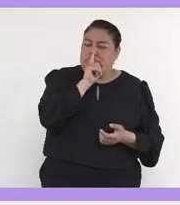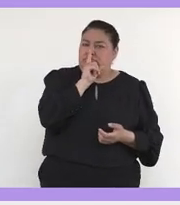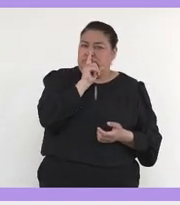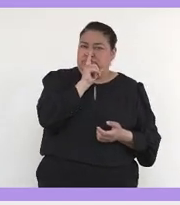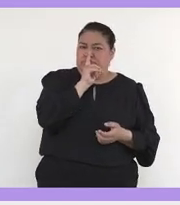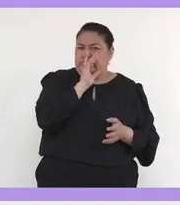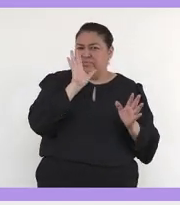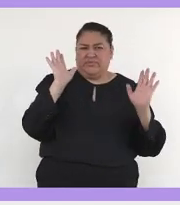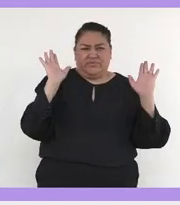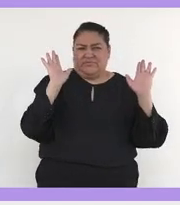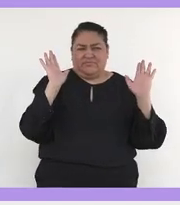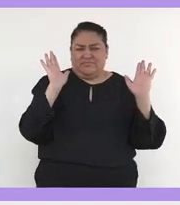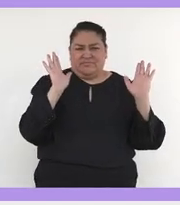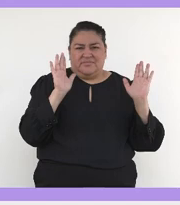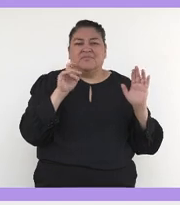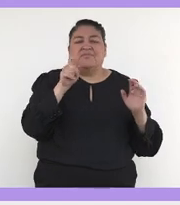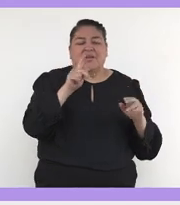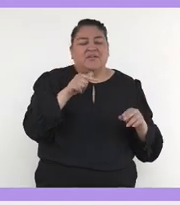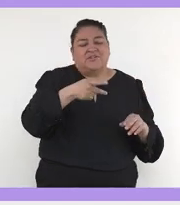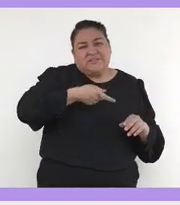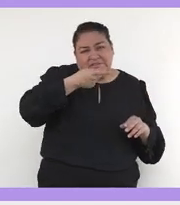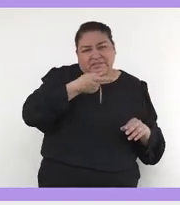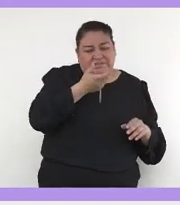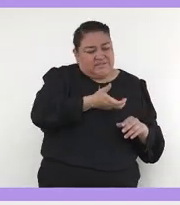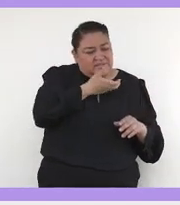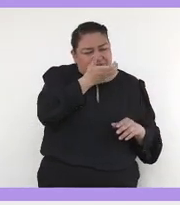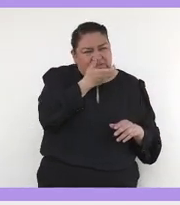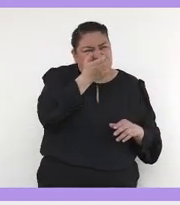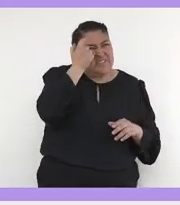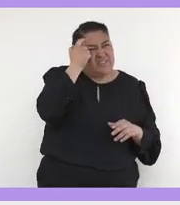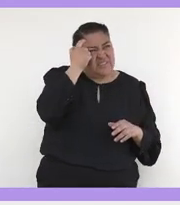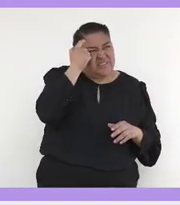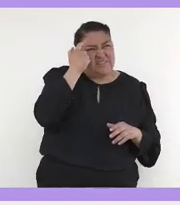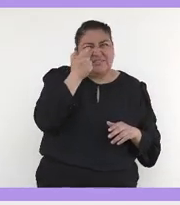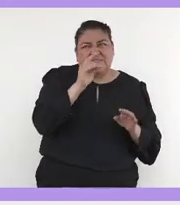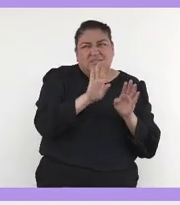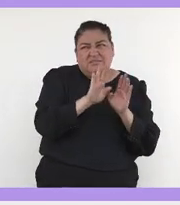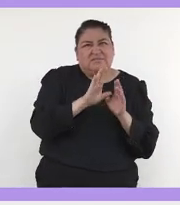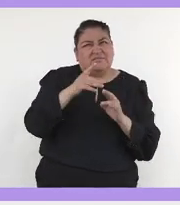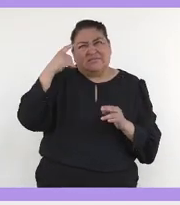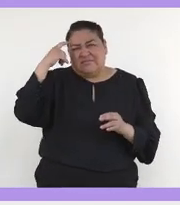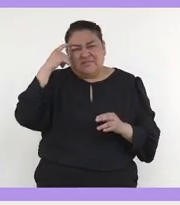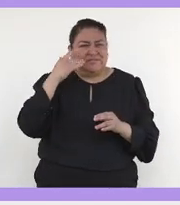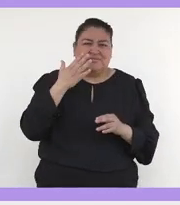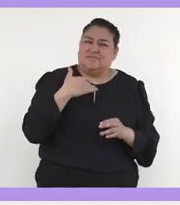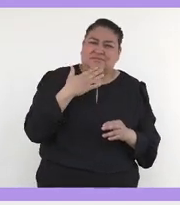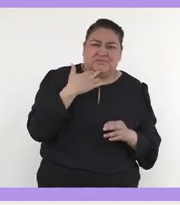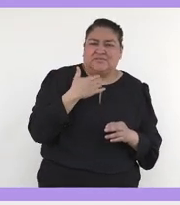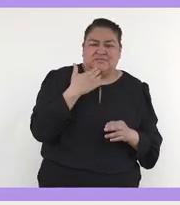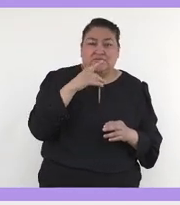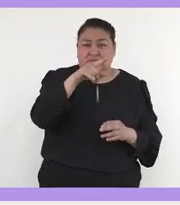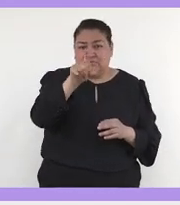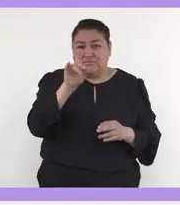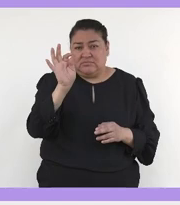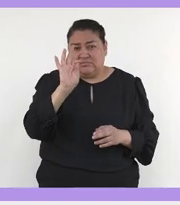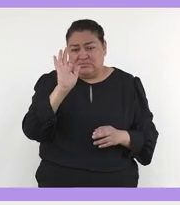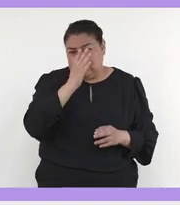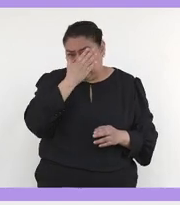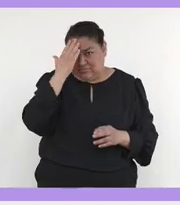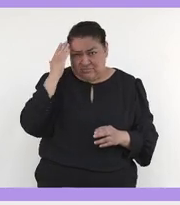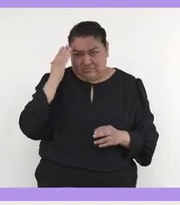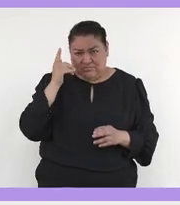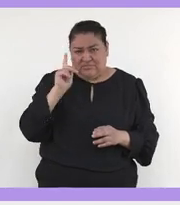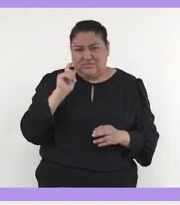es que no está O sea no tenemos esta costumbre de pensar cómo podemos decir las cosas de otra manera y no sé si alguien ya se dio cuenta hasta aquí